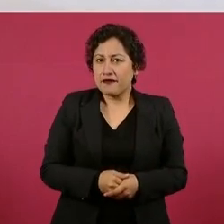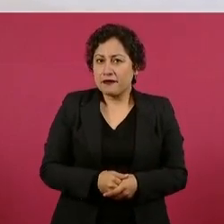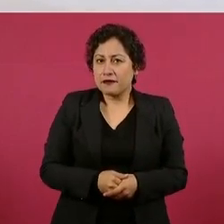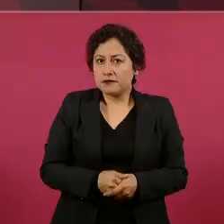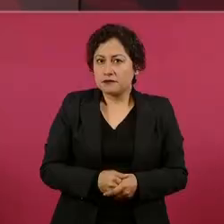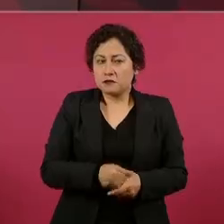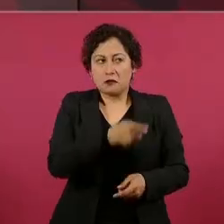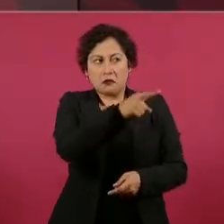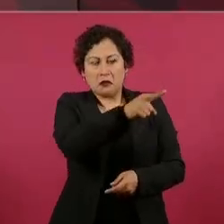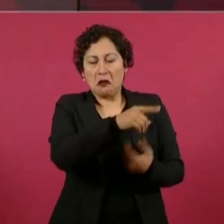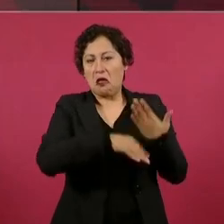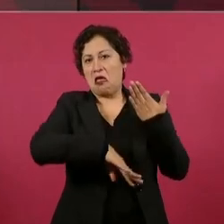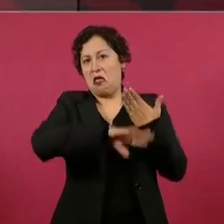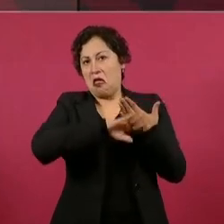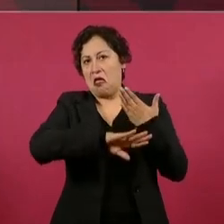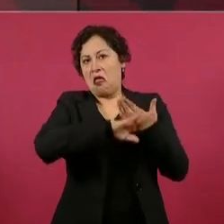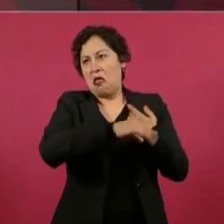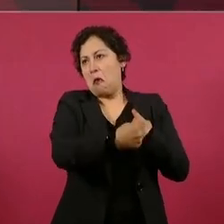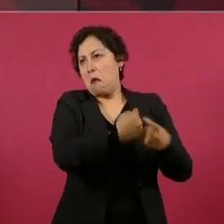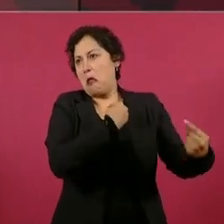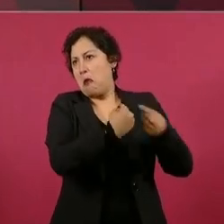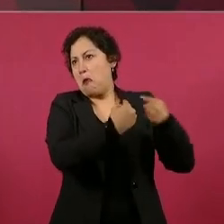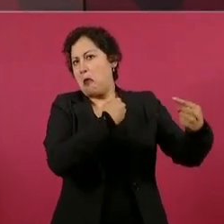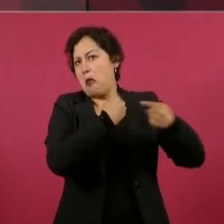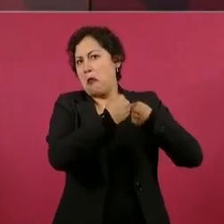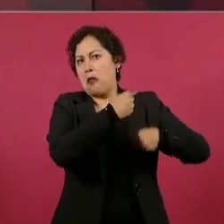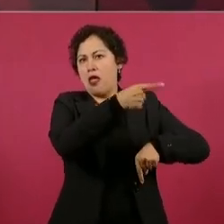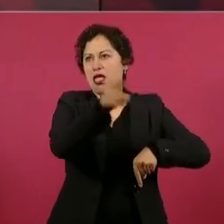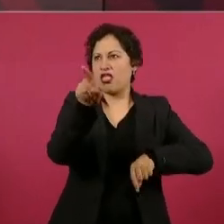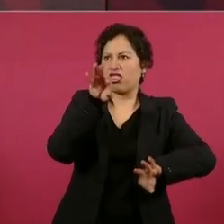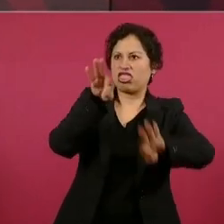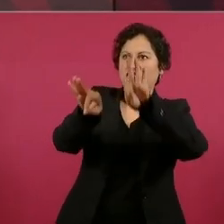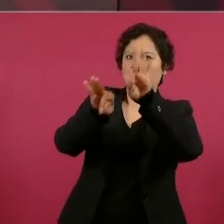porque me está calumniando, porque me está afectando,